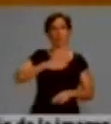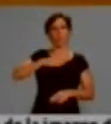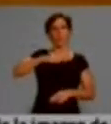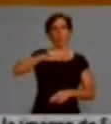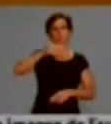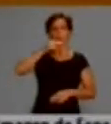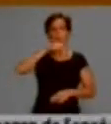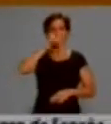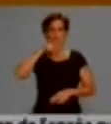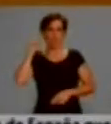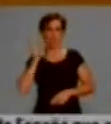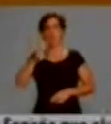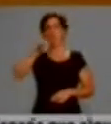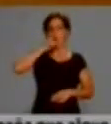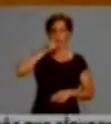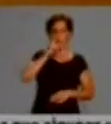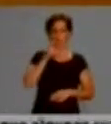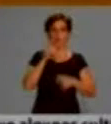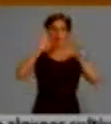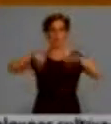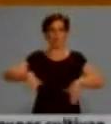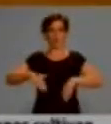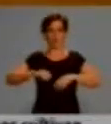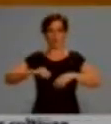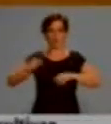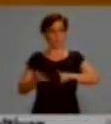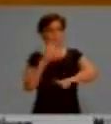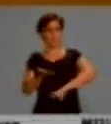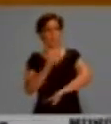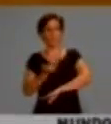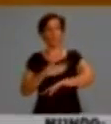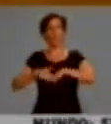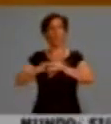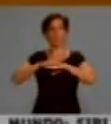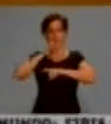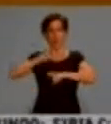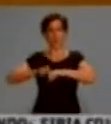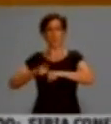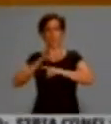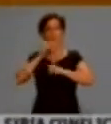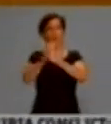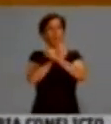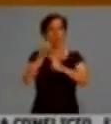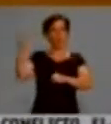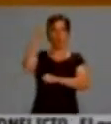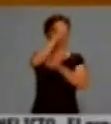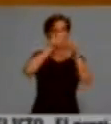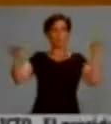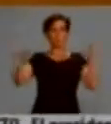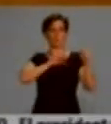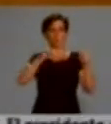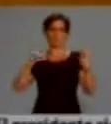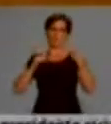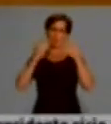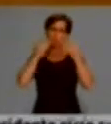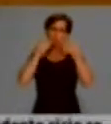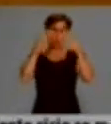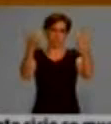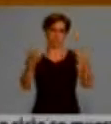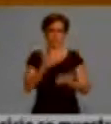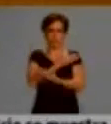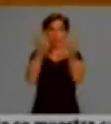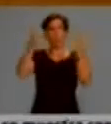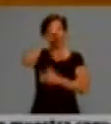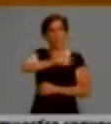y ministras que, de todos los gobiernos que han pasado a las empresas privadas para las que ahora trabajan. Los ciudadanos quieren